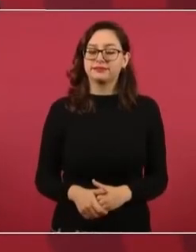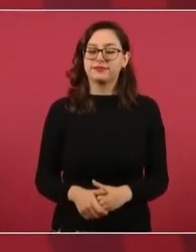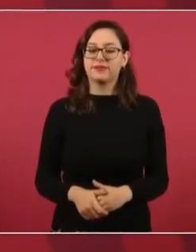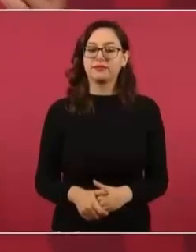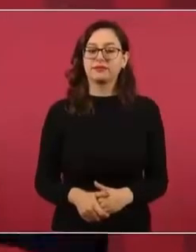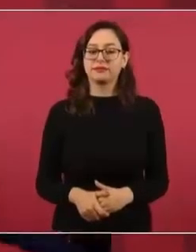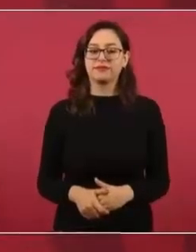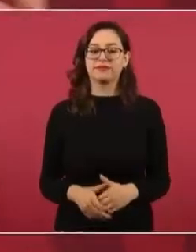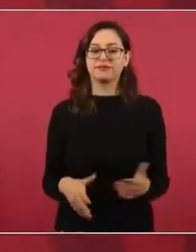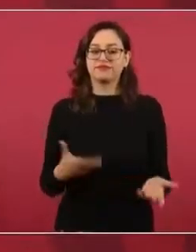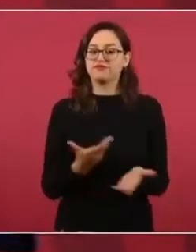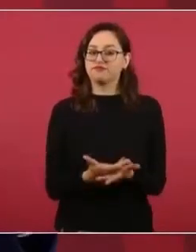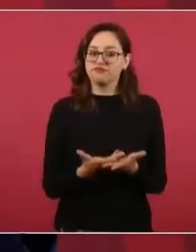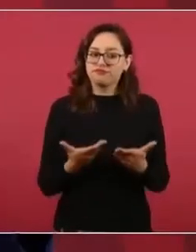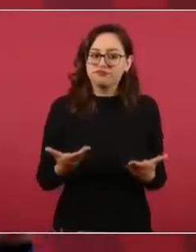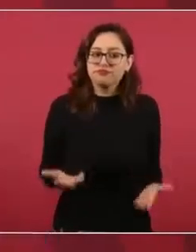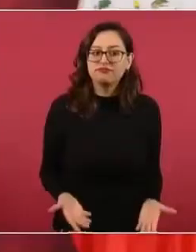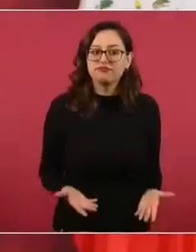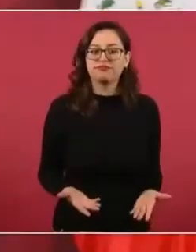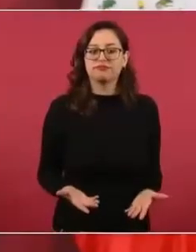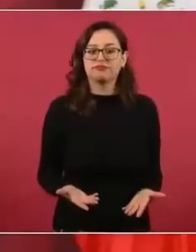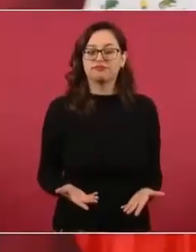Y ahora